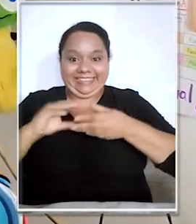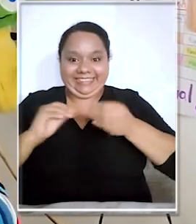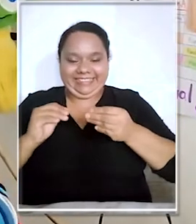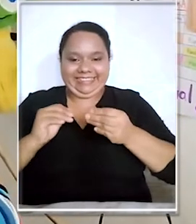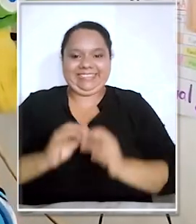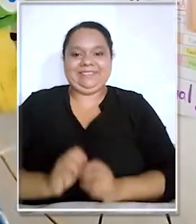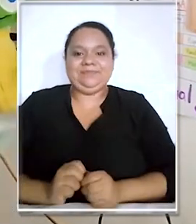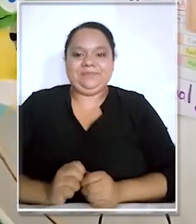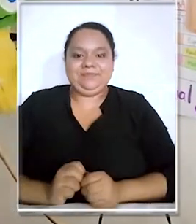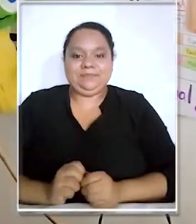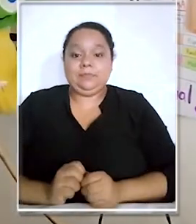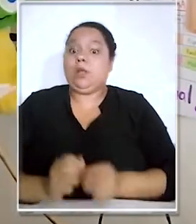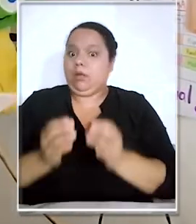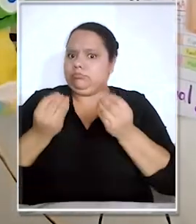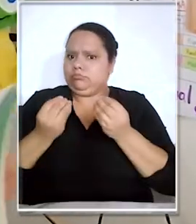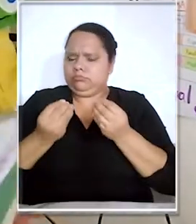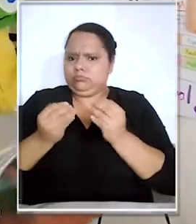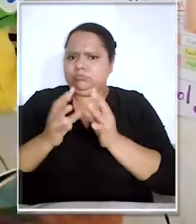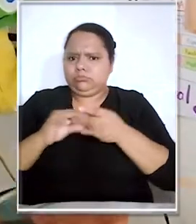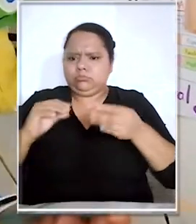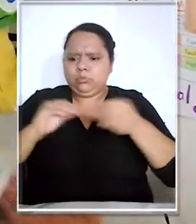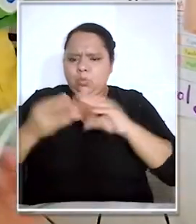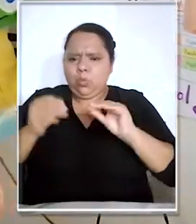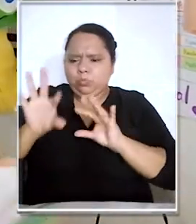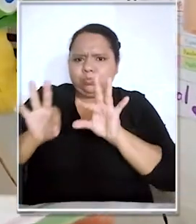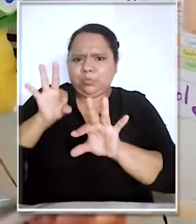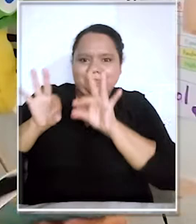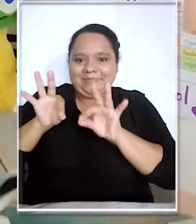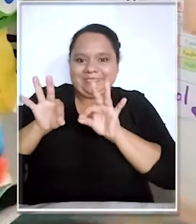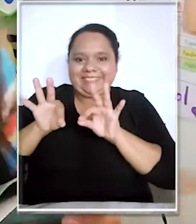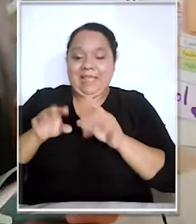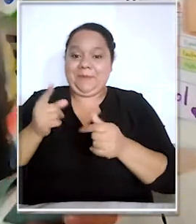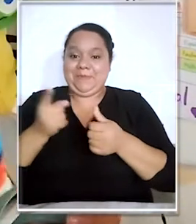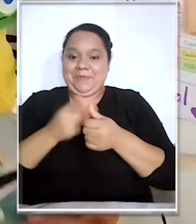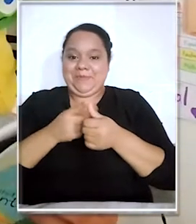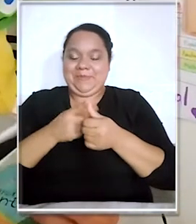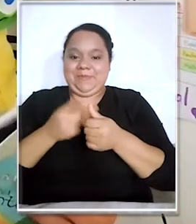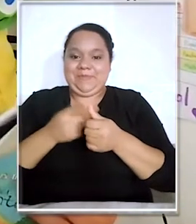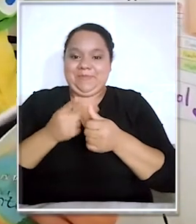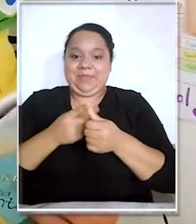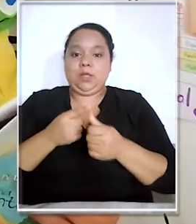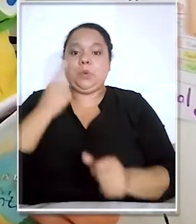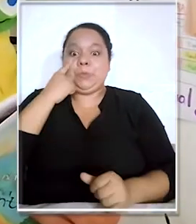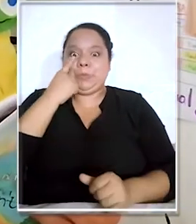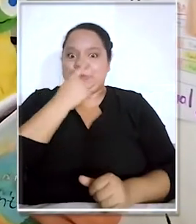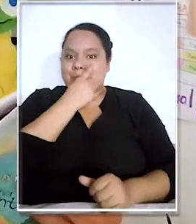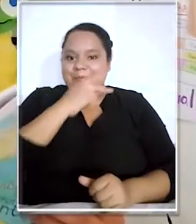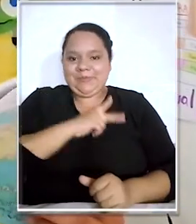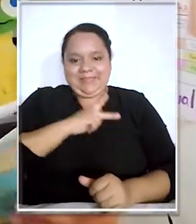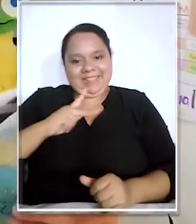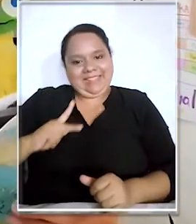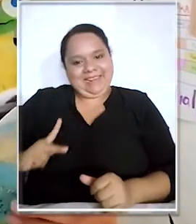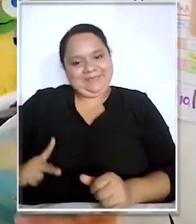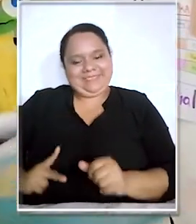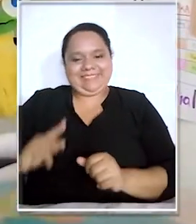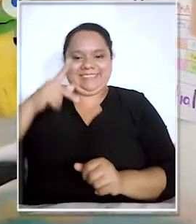qué trata. Hay muchos cuentos, pero yo escogí algunos. El primero es este. Los ojos de la